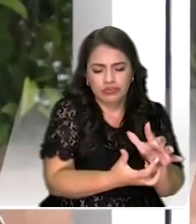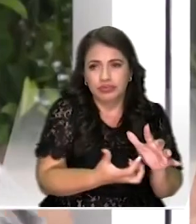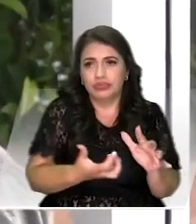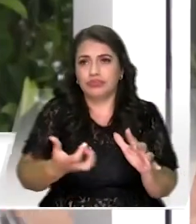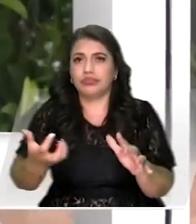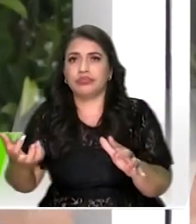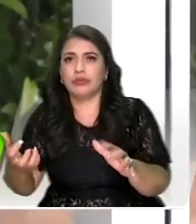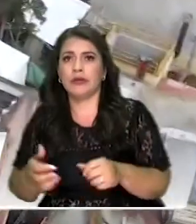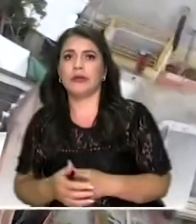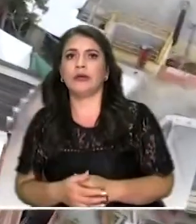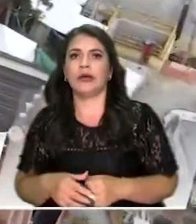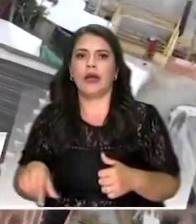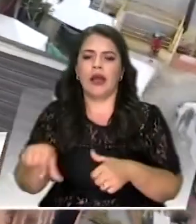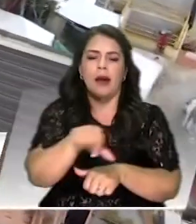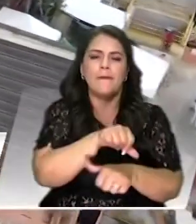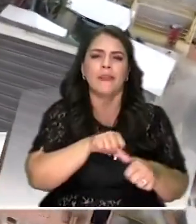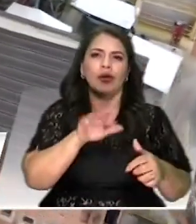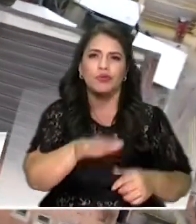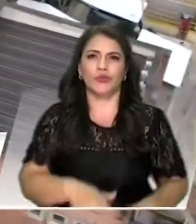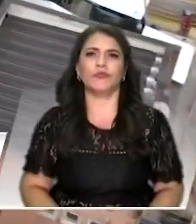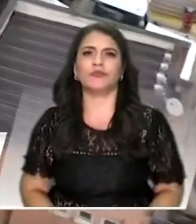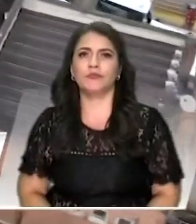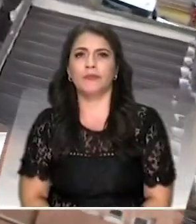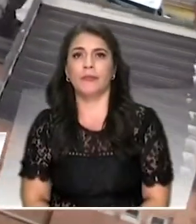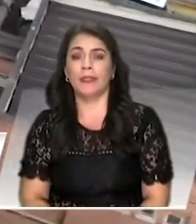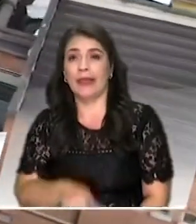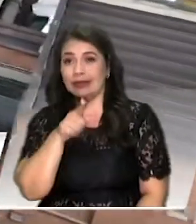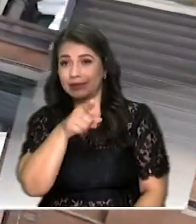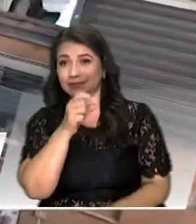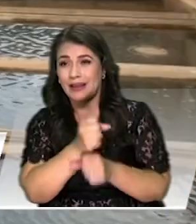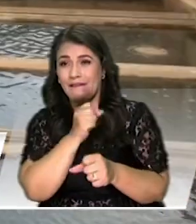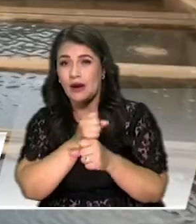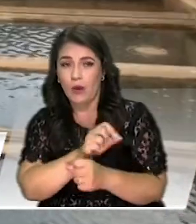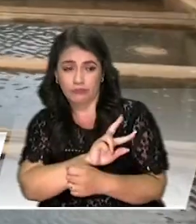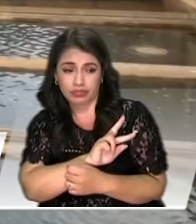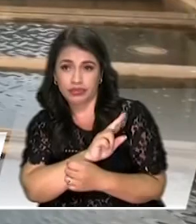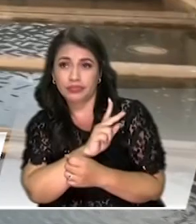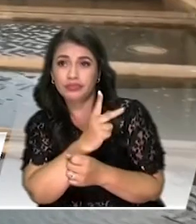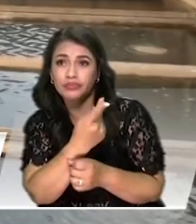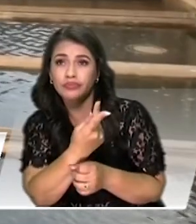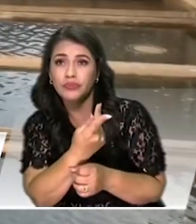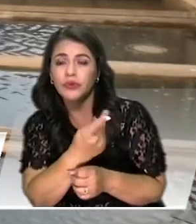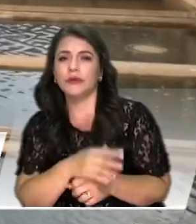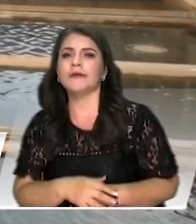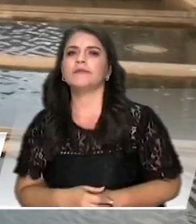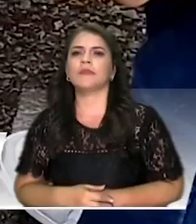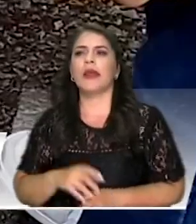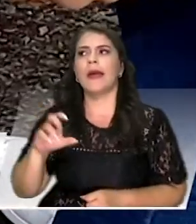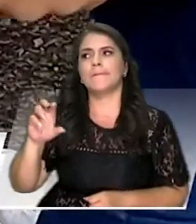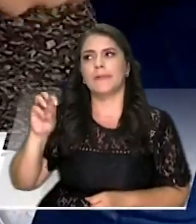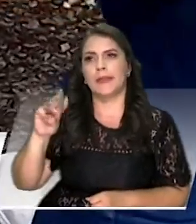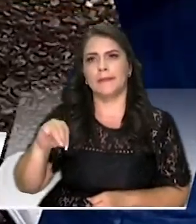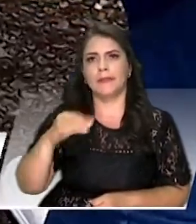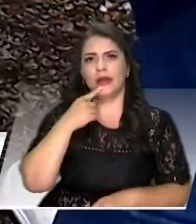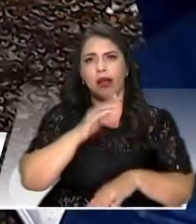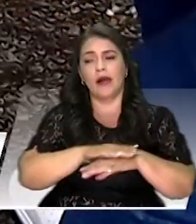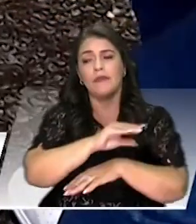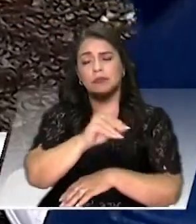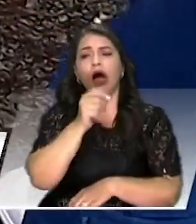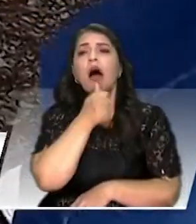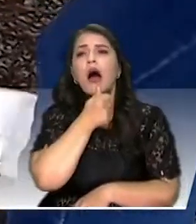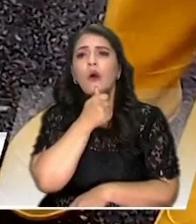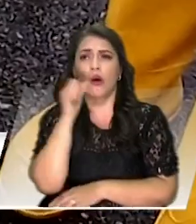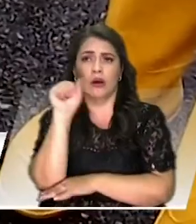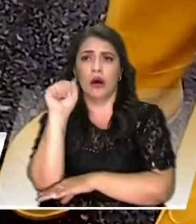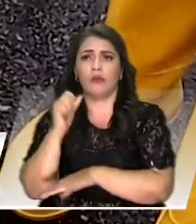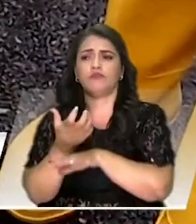acero y cambiarlas. Mientras duran las labores de modernización en la planta de potabilización, EPM asegura que habrá suministro de agua potable